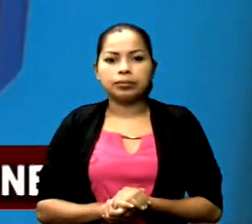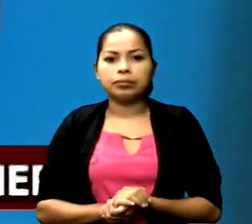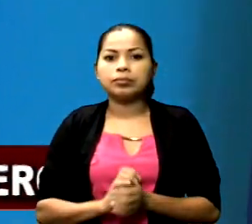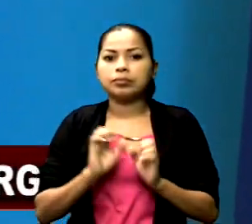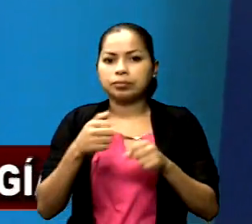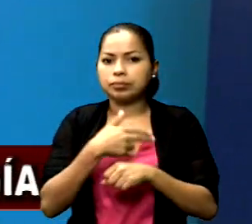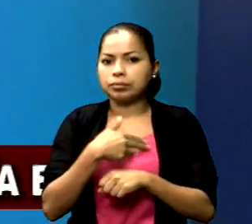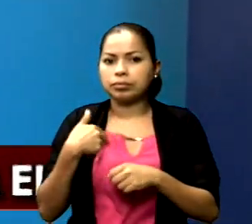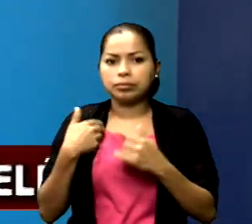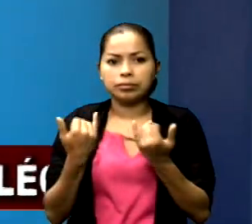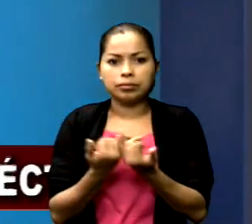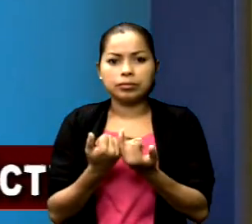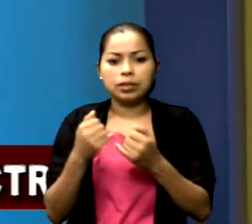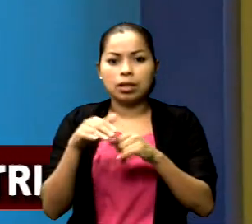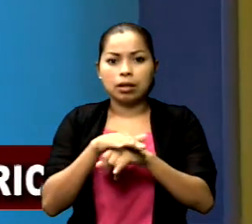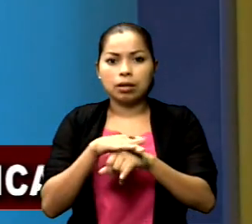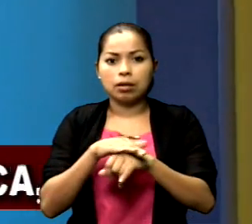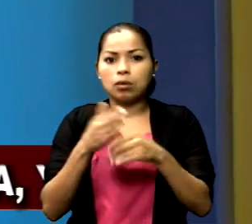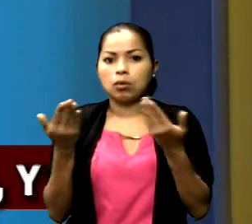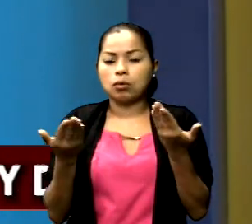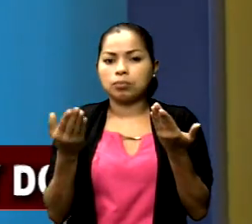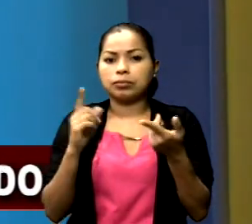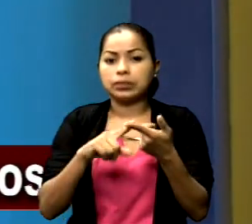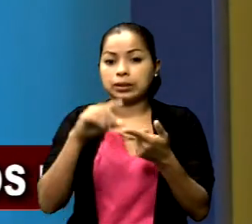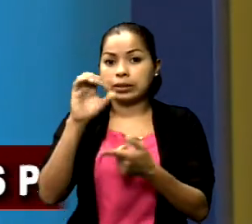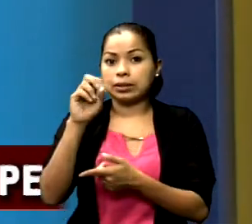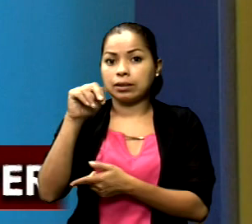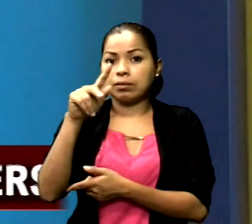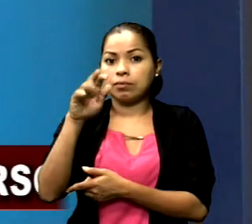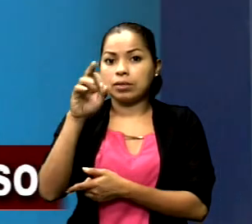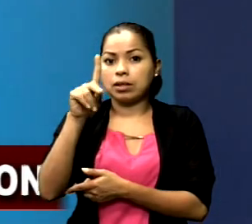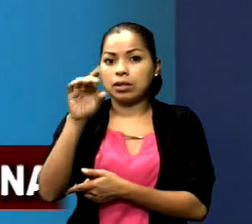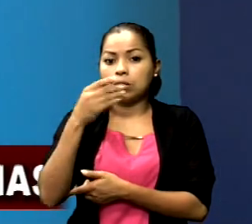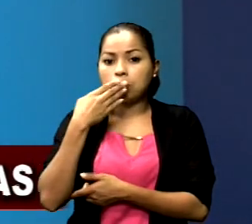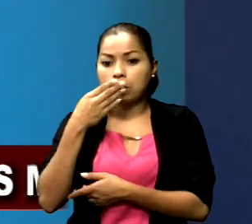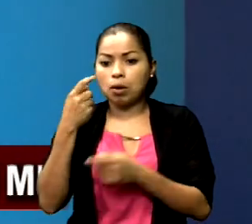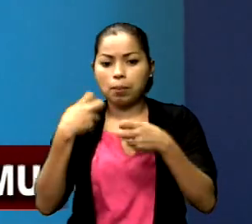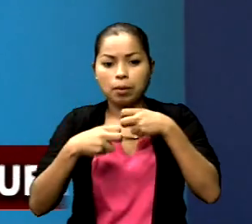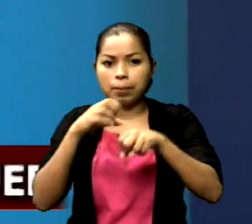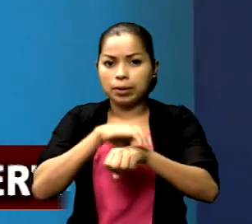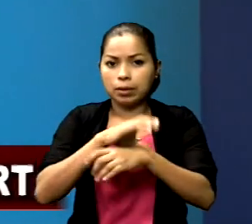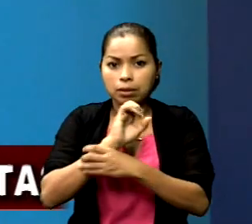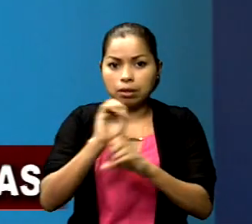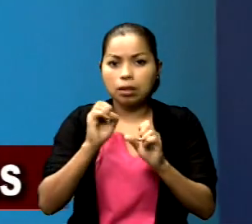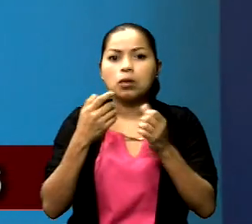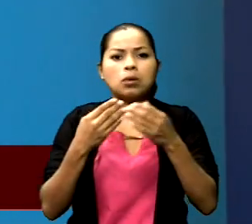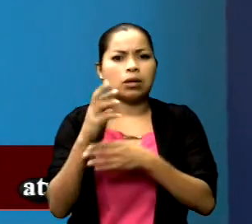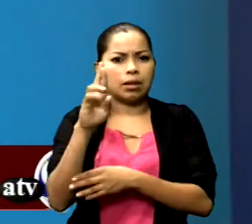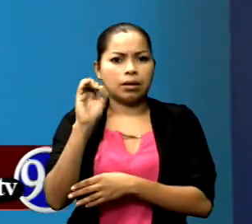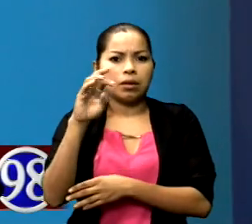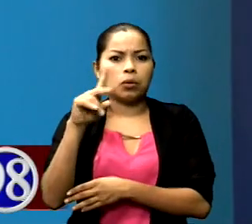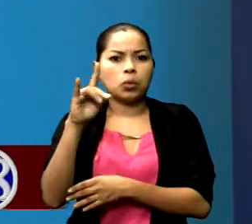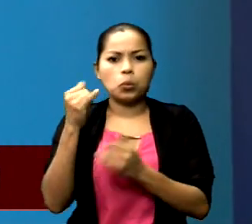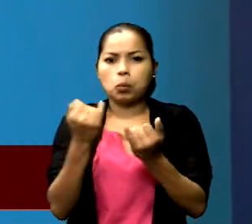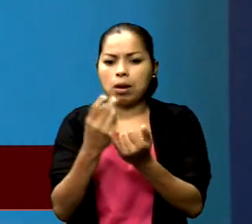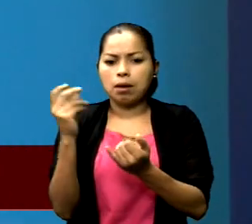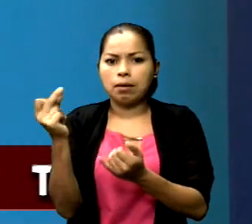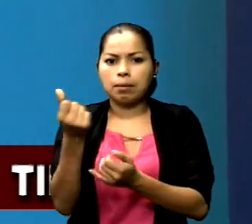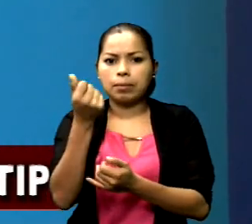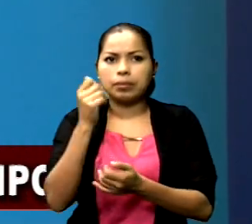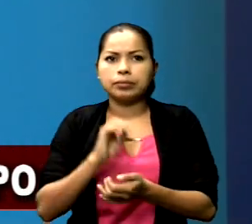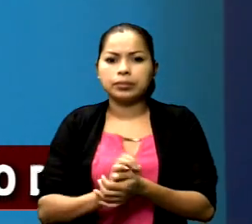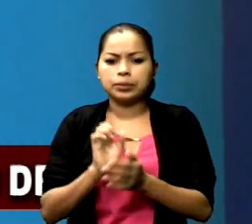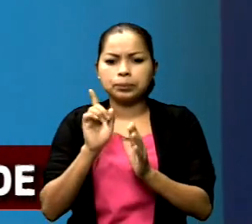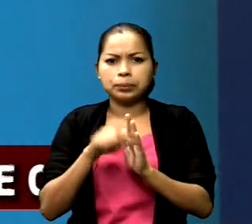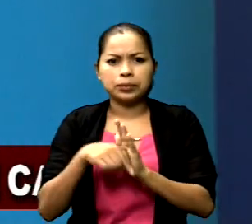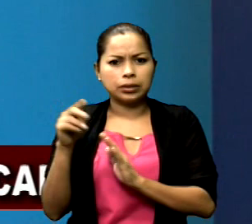puede hacer lo mismo con el certificado de conducta? Ah, igual, el certificado de conducta, lo que es récord. Inmediatamente le sale igual, sí. No le dilata